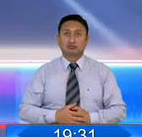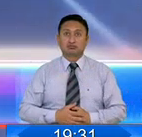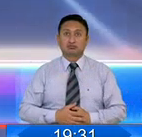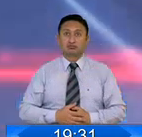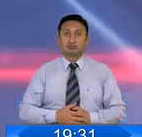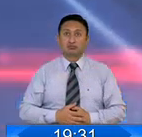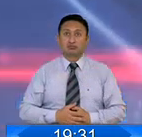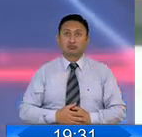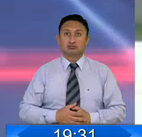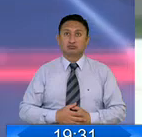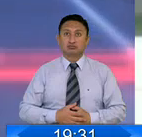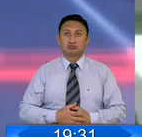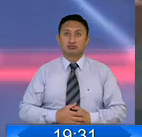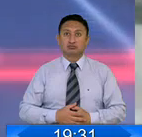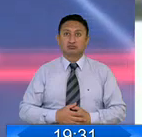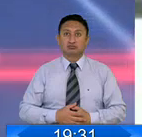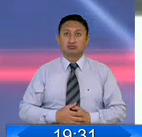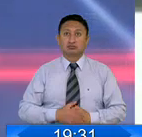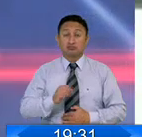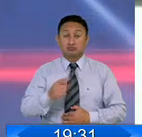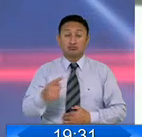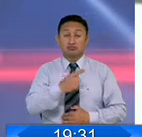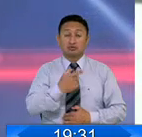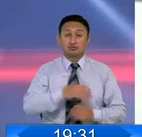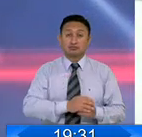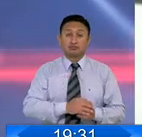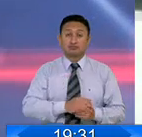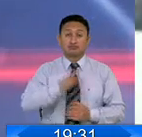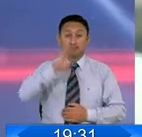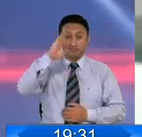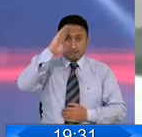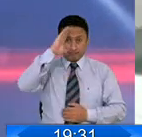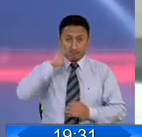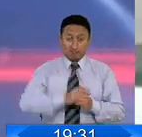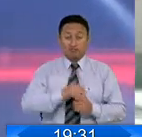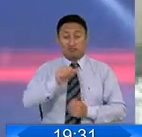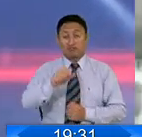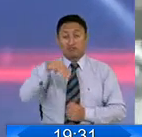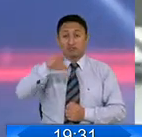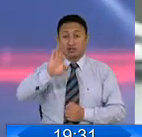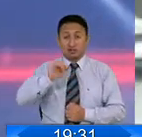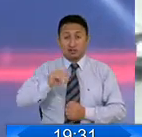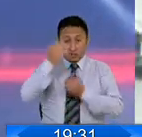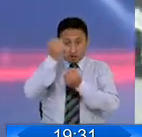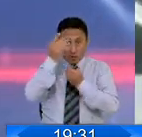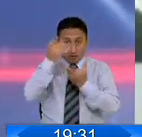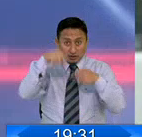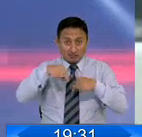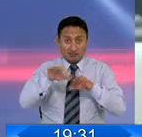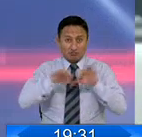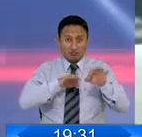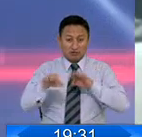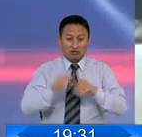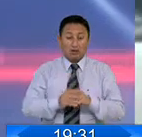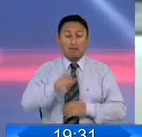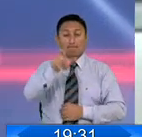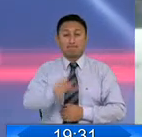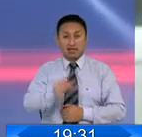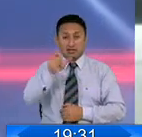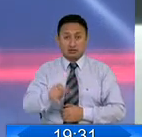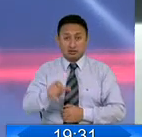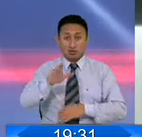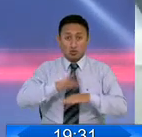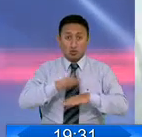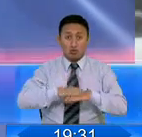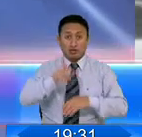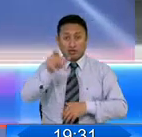aquí. Sobre este incidente, la Agencia Metropolitana de Tránsito se pronunció e indicó que las personas implicadas en el